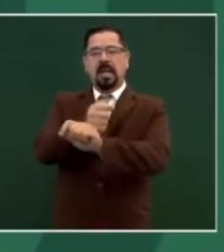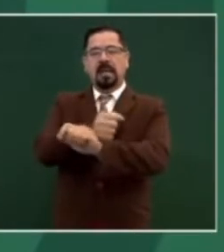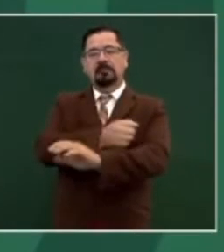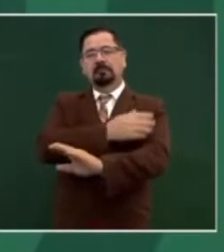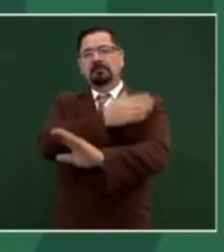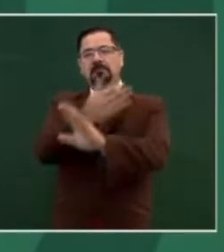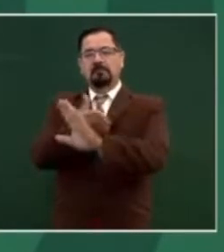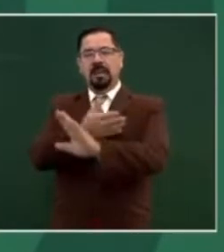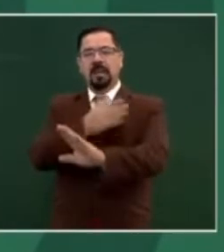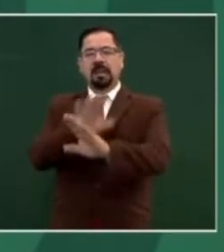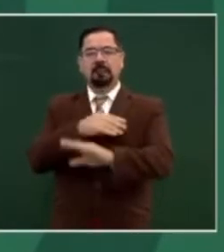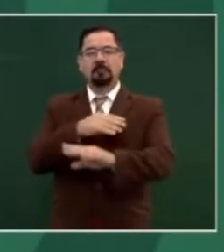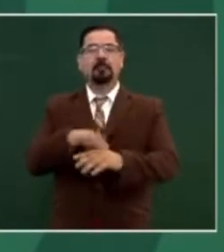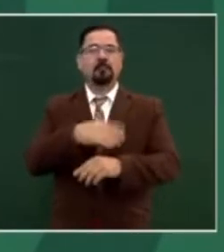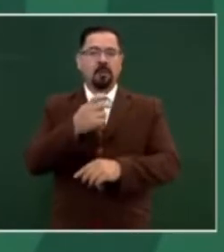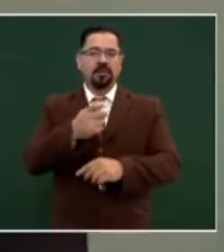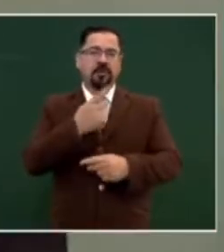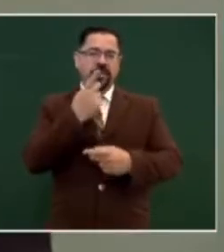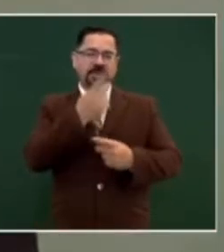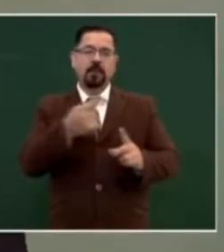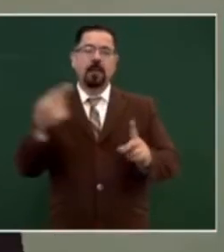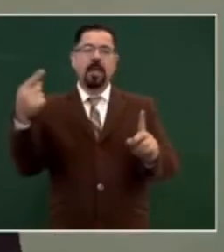un mercenario